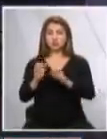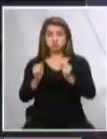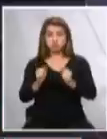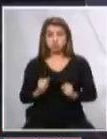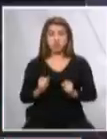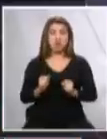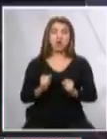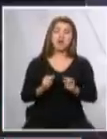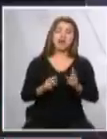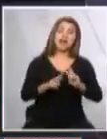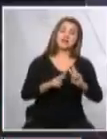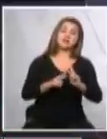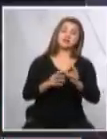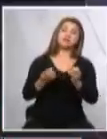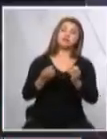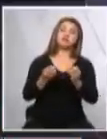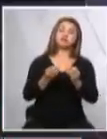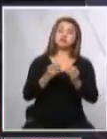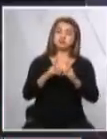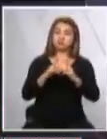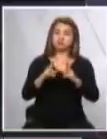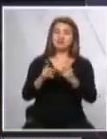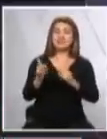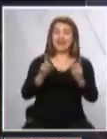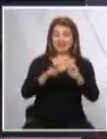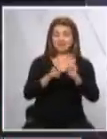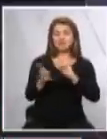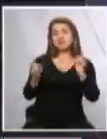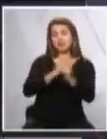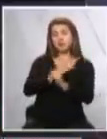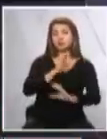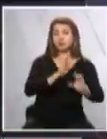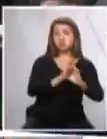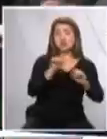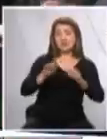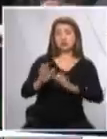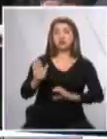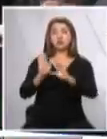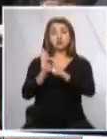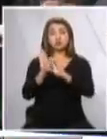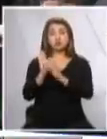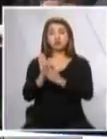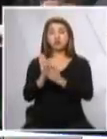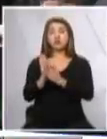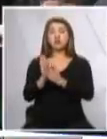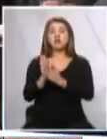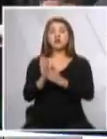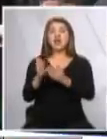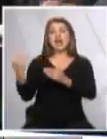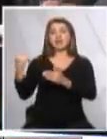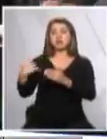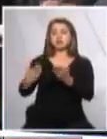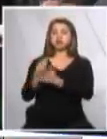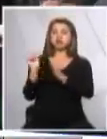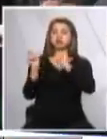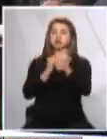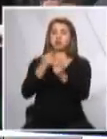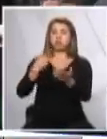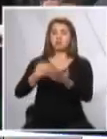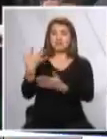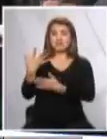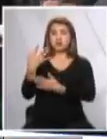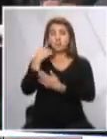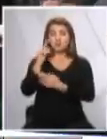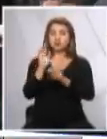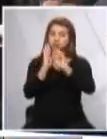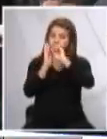podría dar origen a su cambio constitucional. Acuérdate que esta constitución tuvo un origen que fue modificada en 2005, pero tuvo